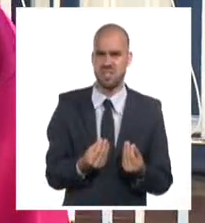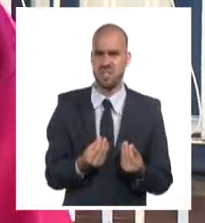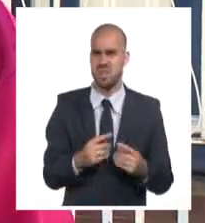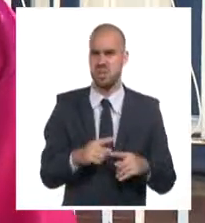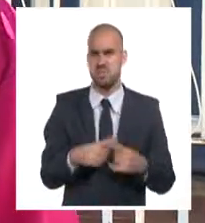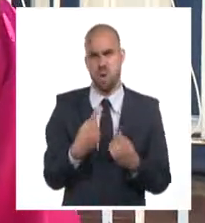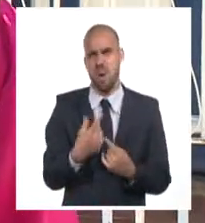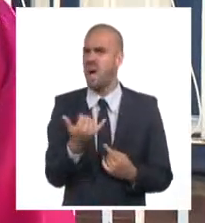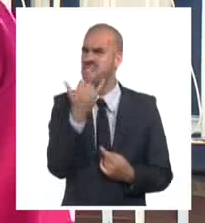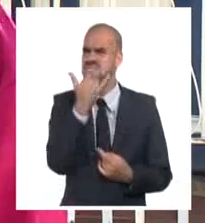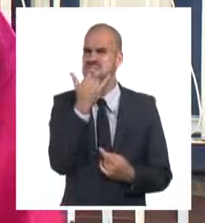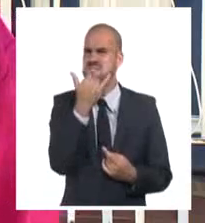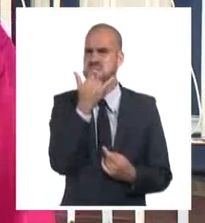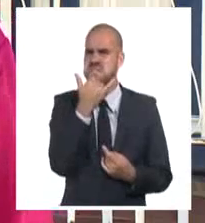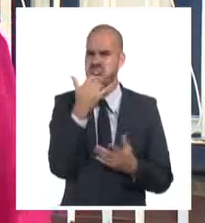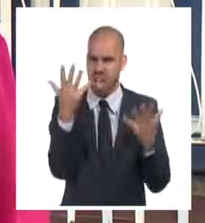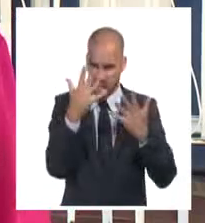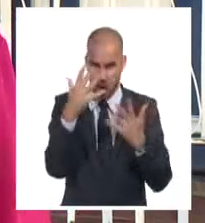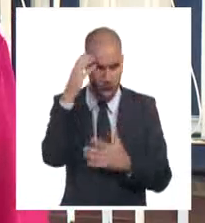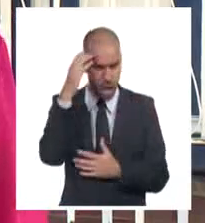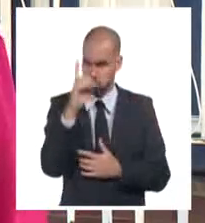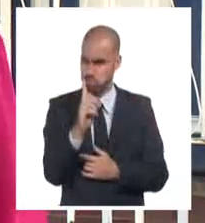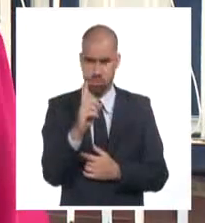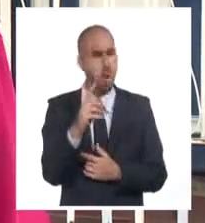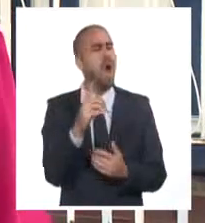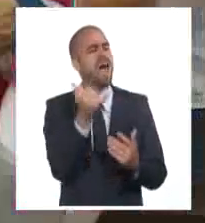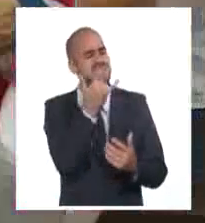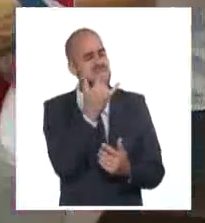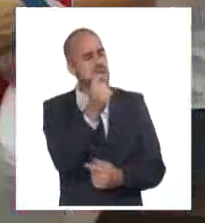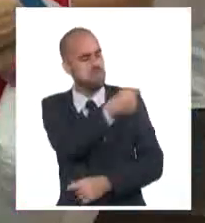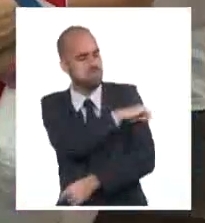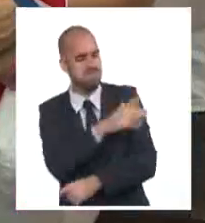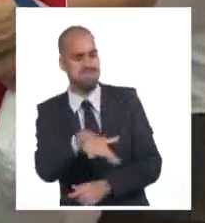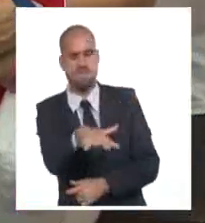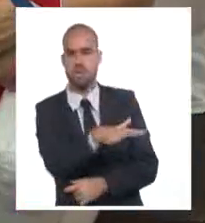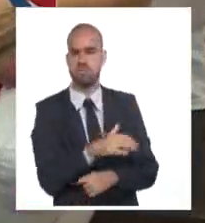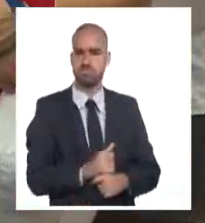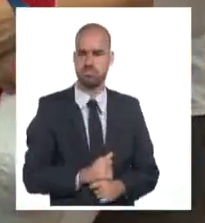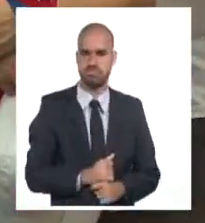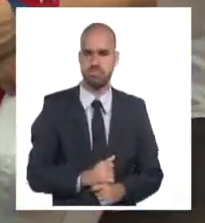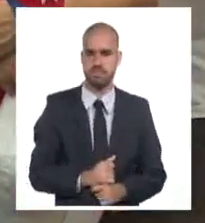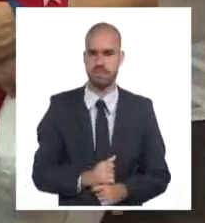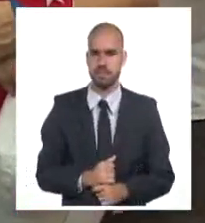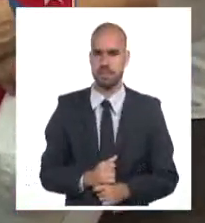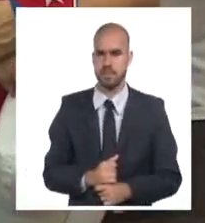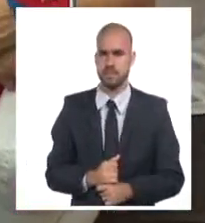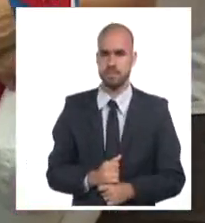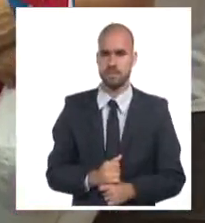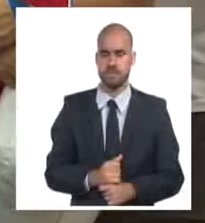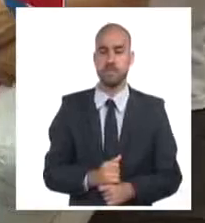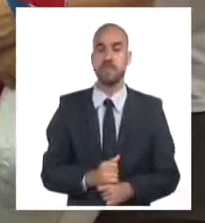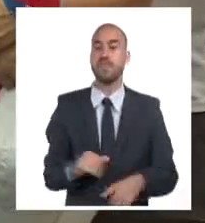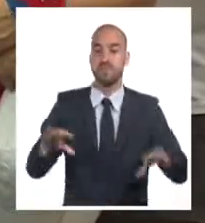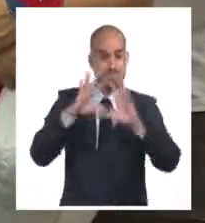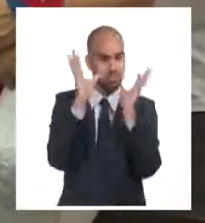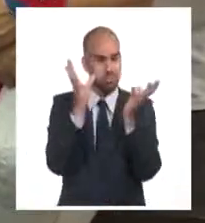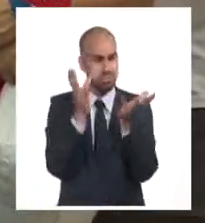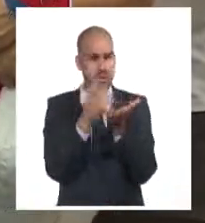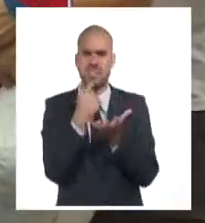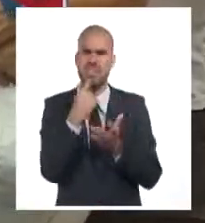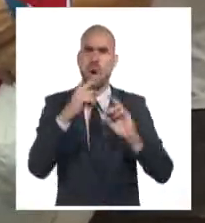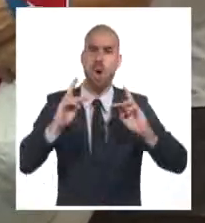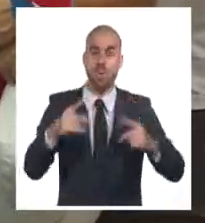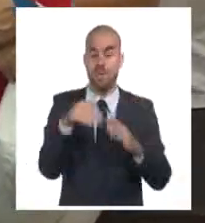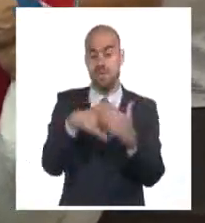haciendo daño es al pueblo cubano, a la familia cubana. Vuelven los trabajadores de Cuba y el mundo a vivir un